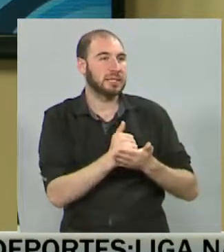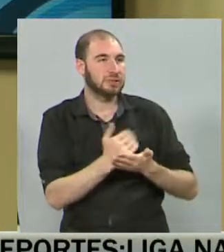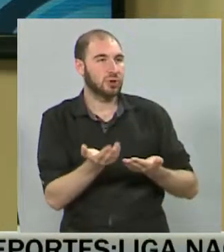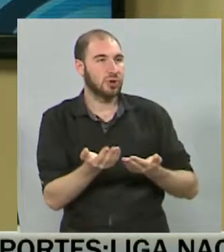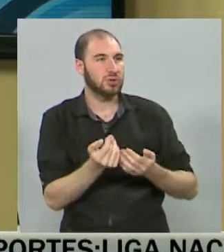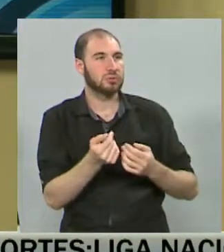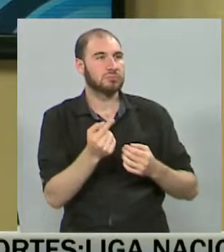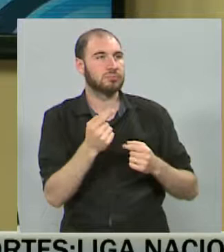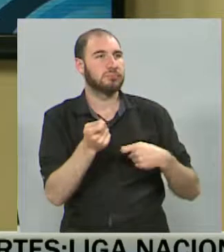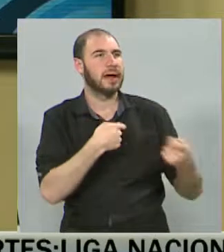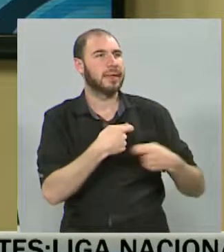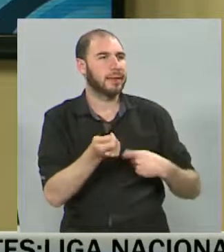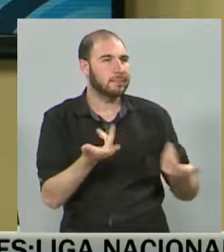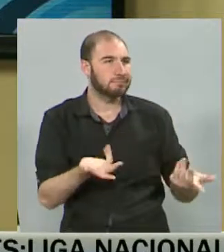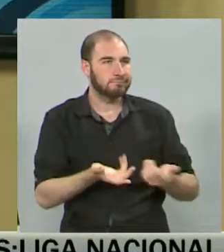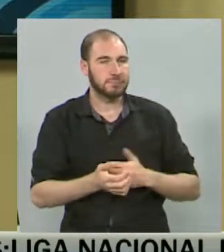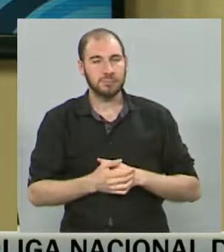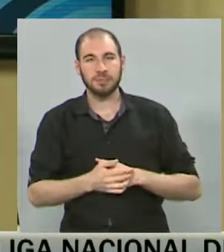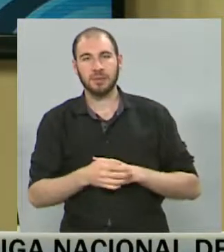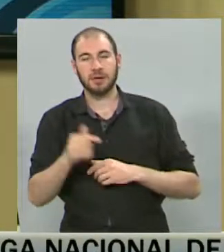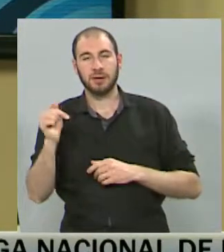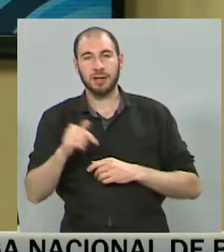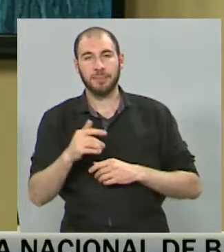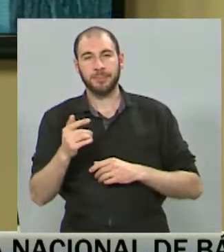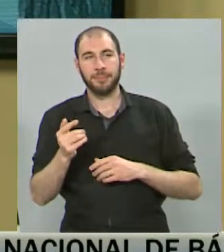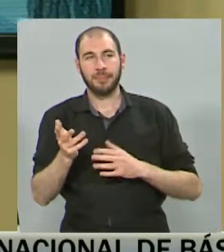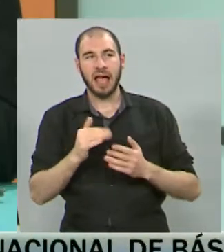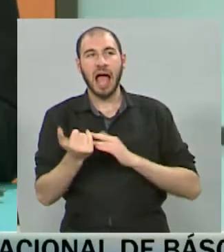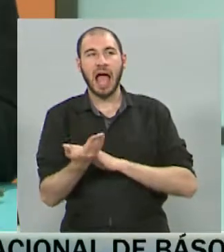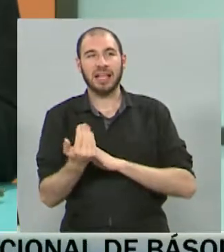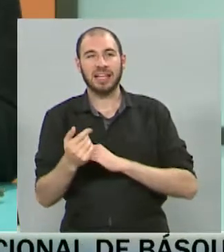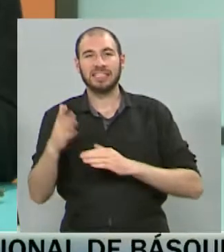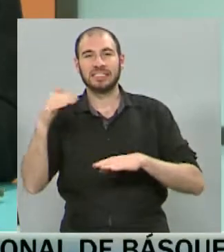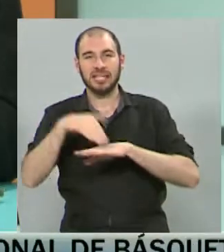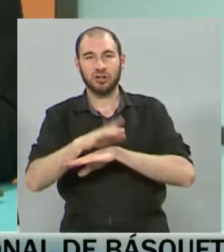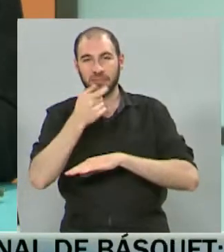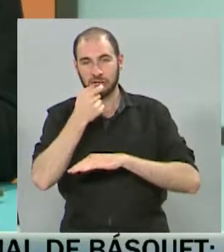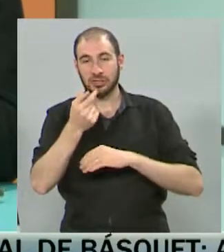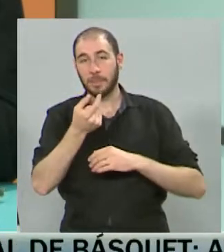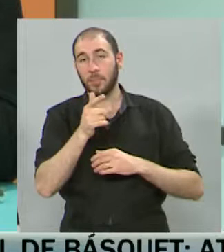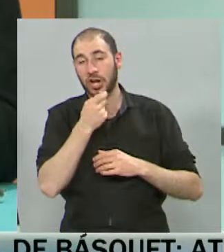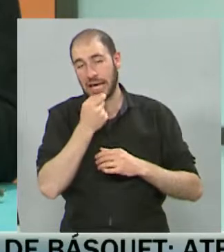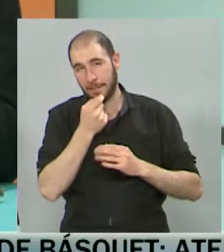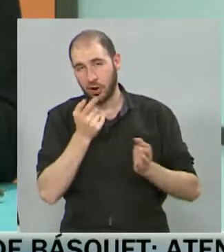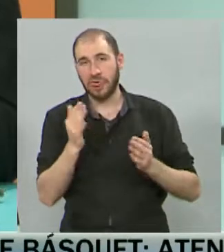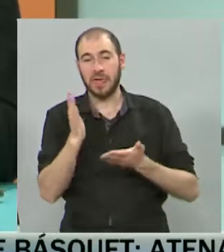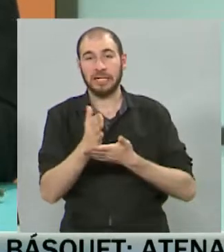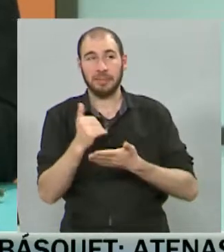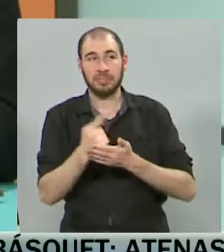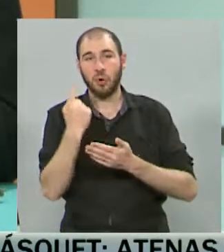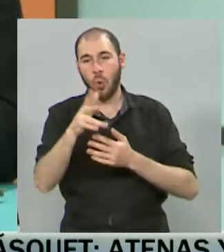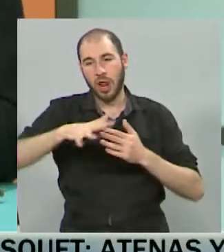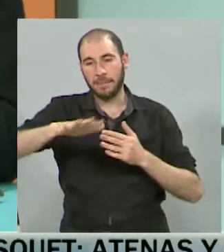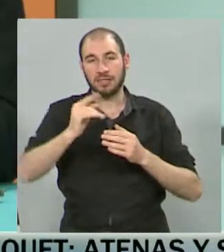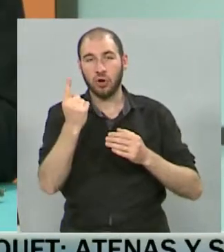casa? No sé si manejás, si tenés. Si estamos hablando de alquileres del Gran Mendoza, por ejemplo, un departamento de un ambiente